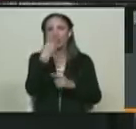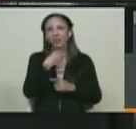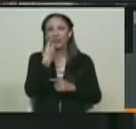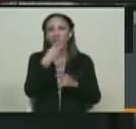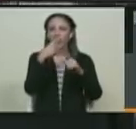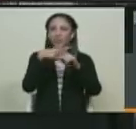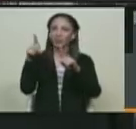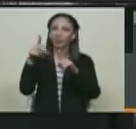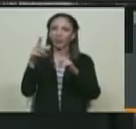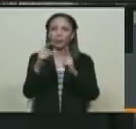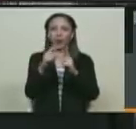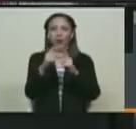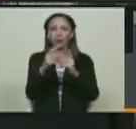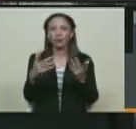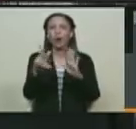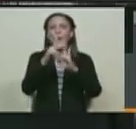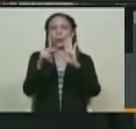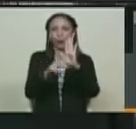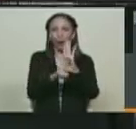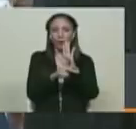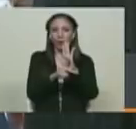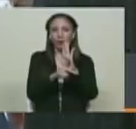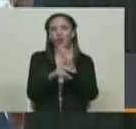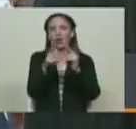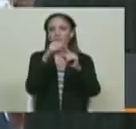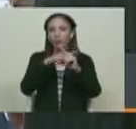un programa, pues, con el BQR.